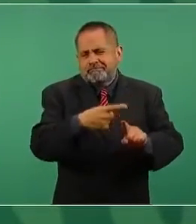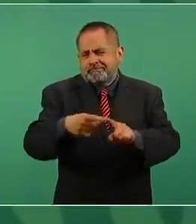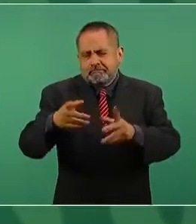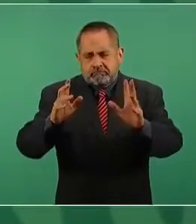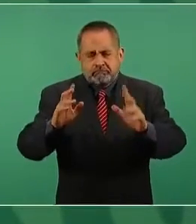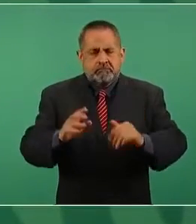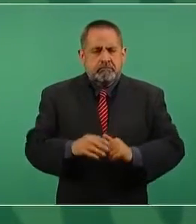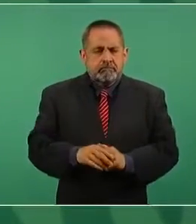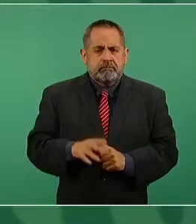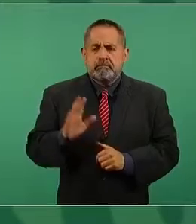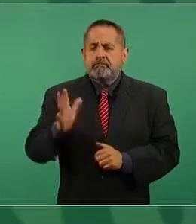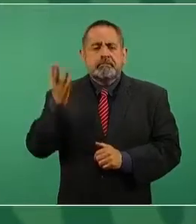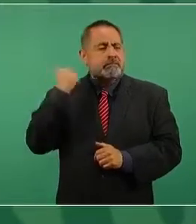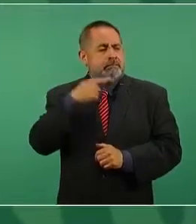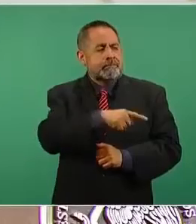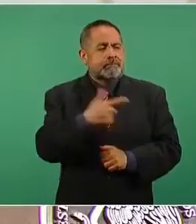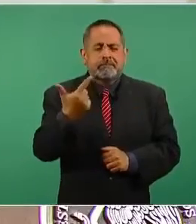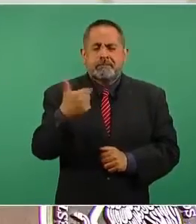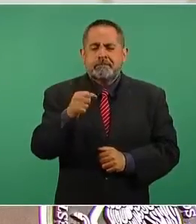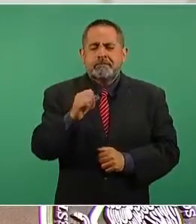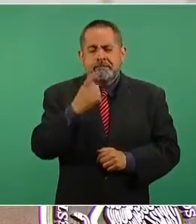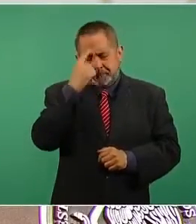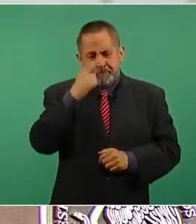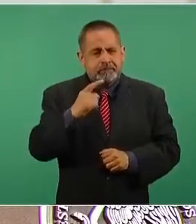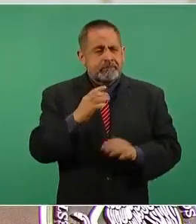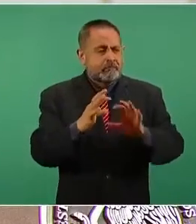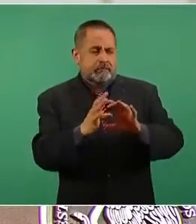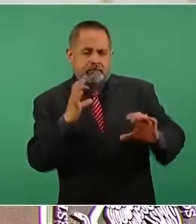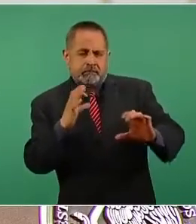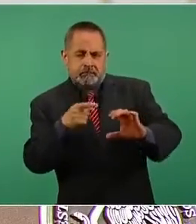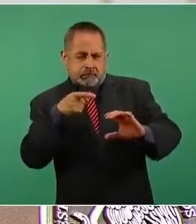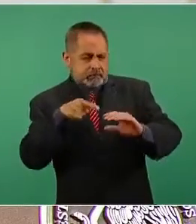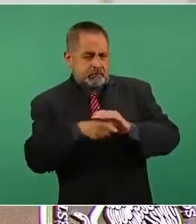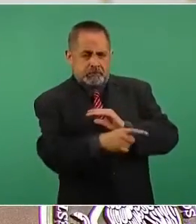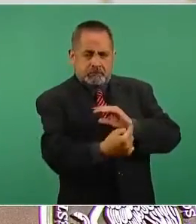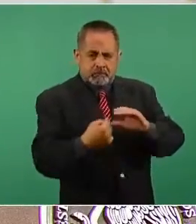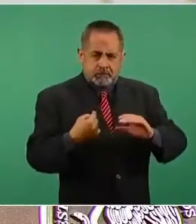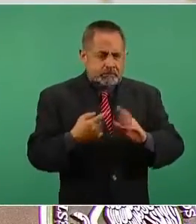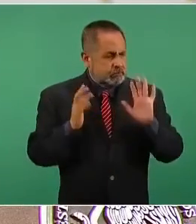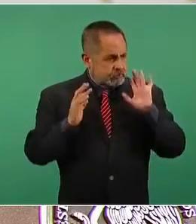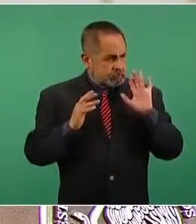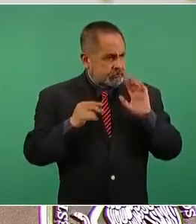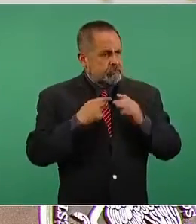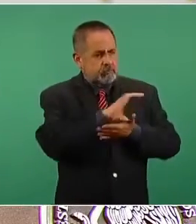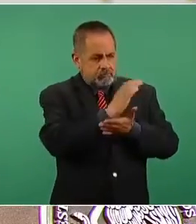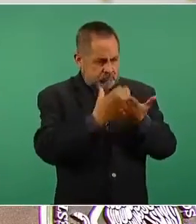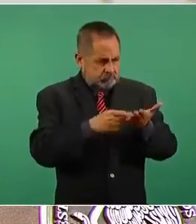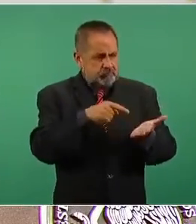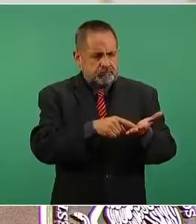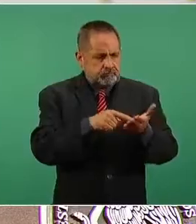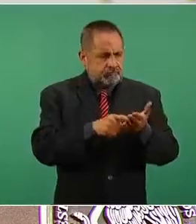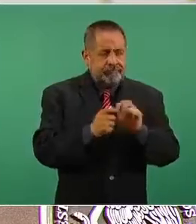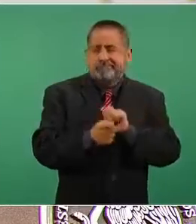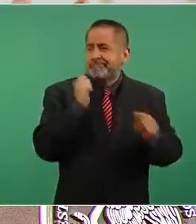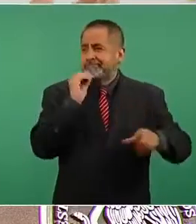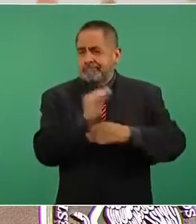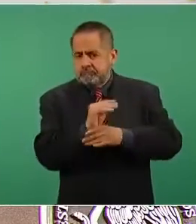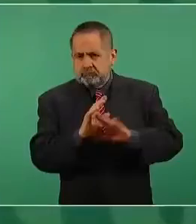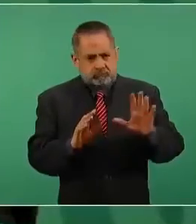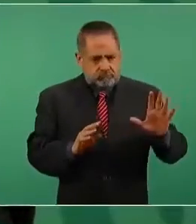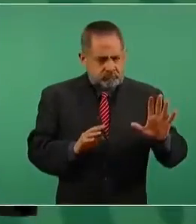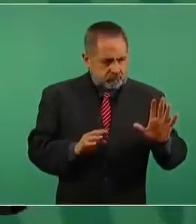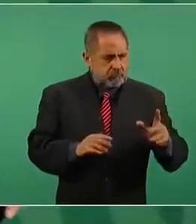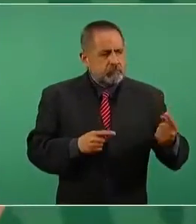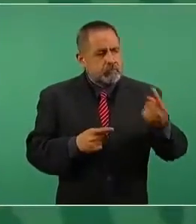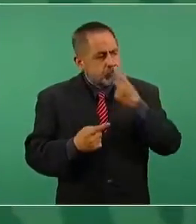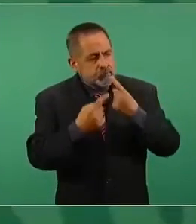los gasoductos. No se rompieron los contratos. Nada más es, a